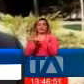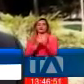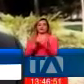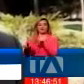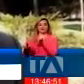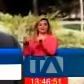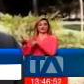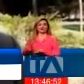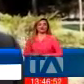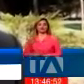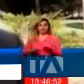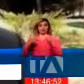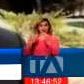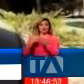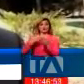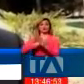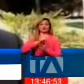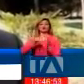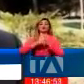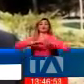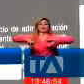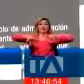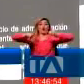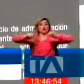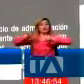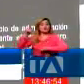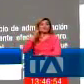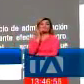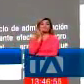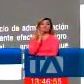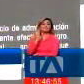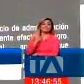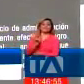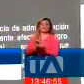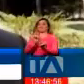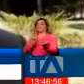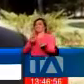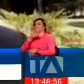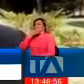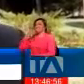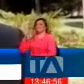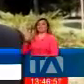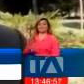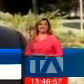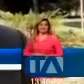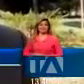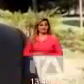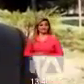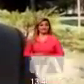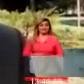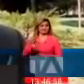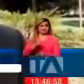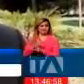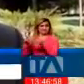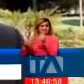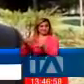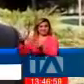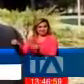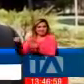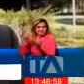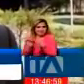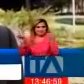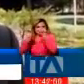inicio. La Comisión Anticorrupción, por ejemplo, prefirió tomar distancia. Porque no se nos entregaron ahí los